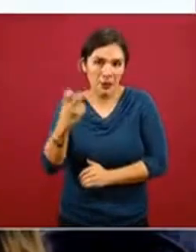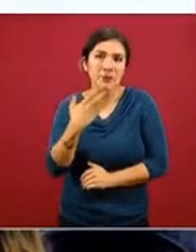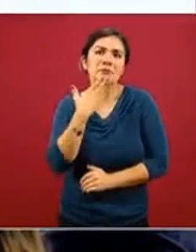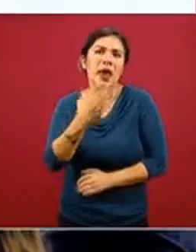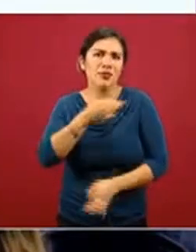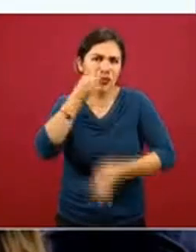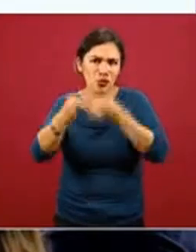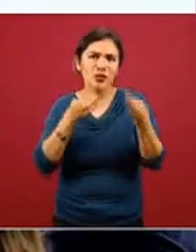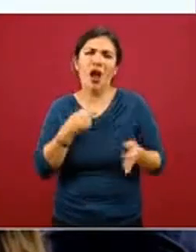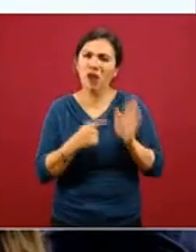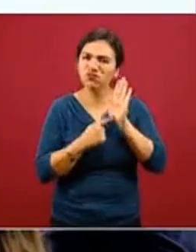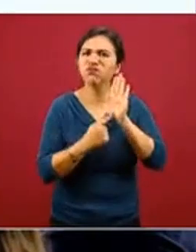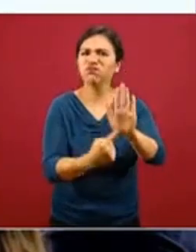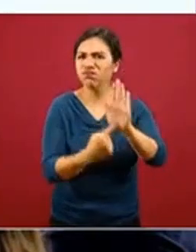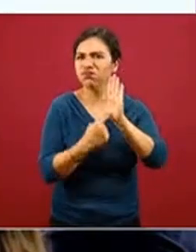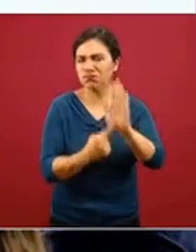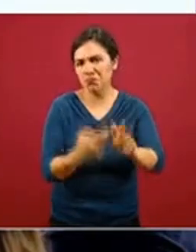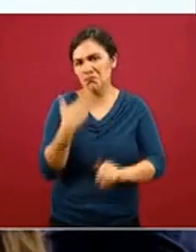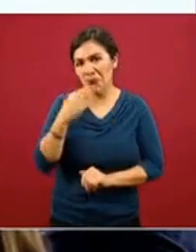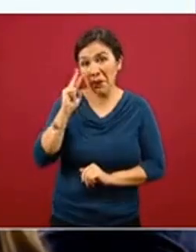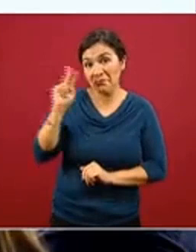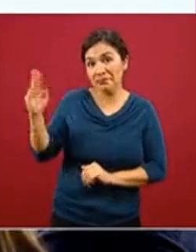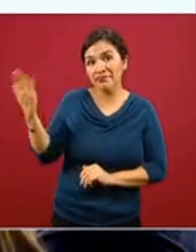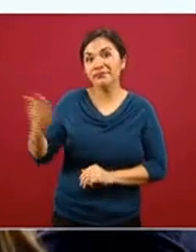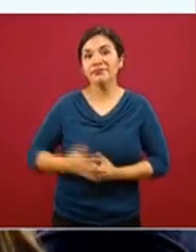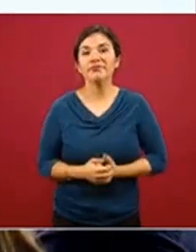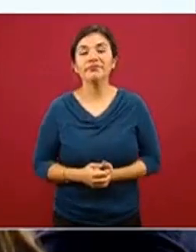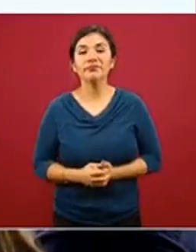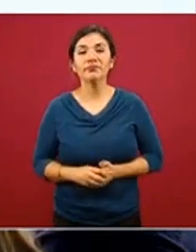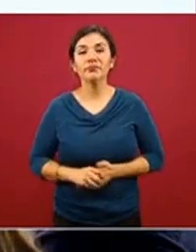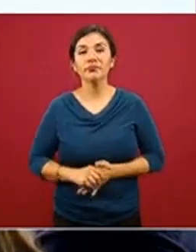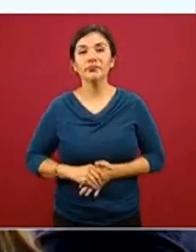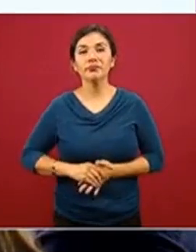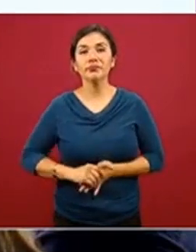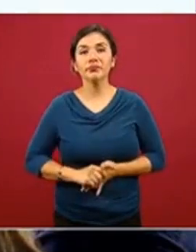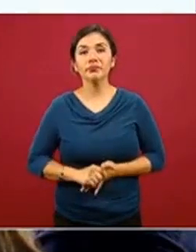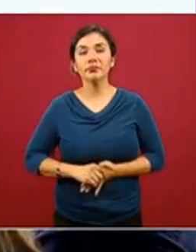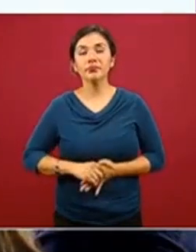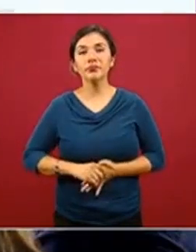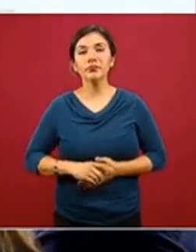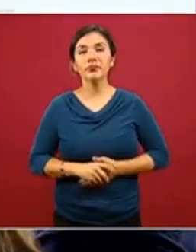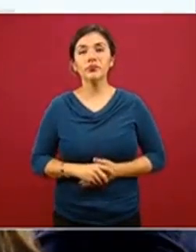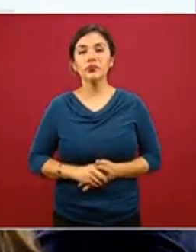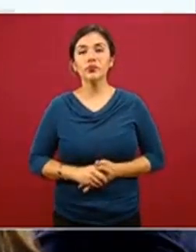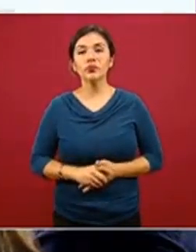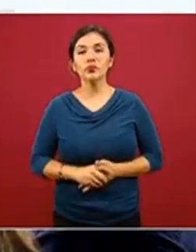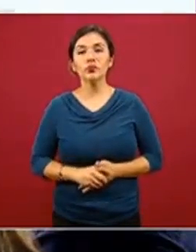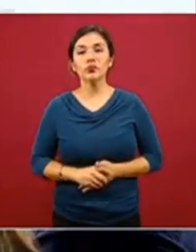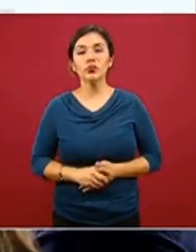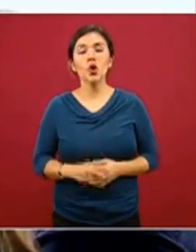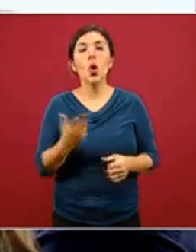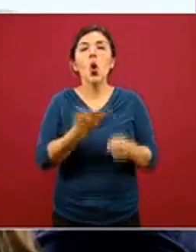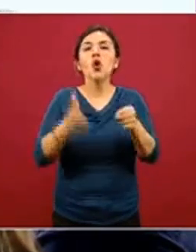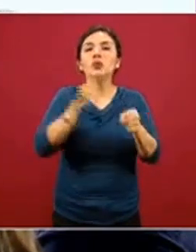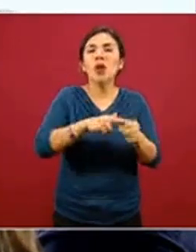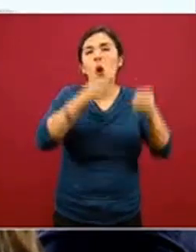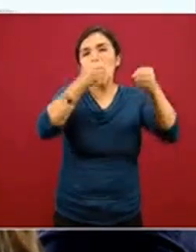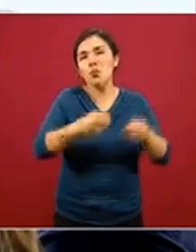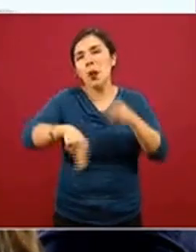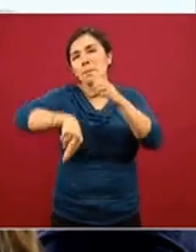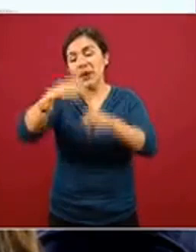bueno poder estarlo observando. Pasemos al grupo de ocupación, disponibilidad